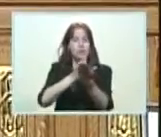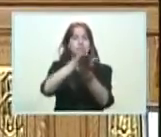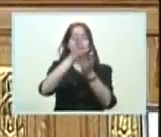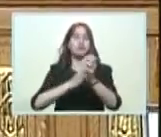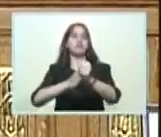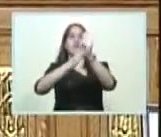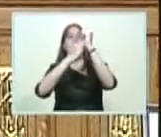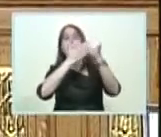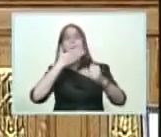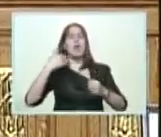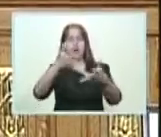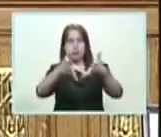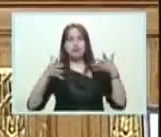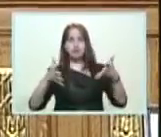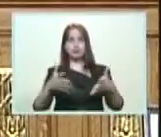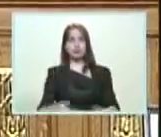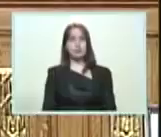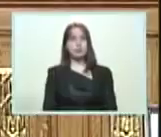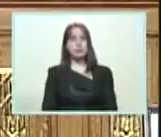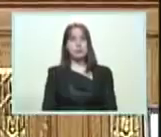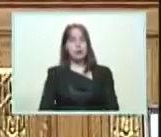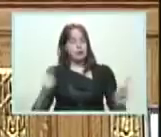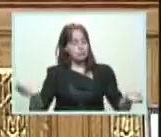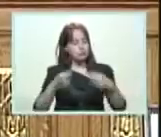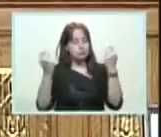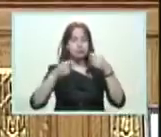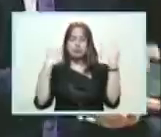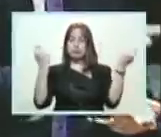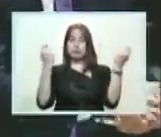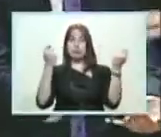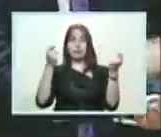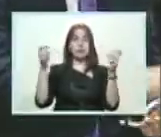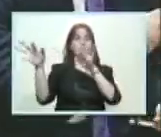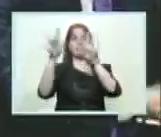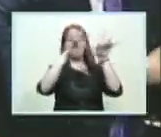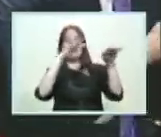hacia nuevas victorias, puede estimularlo, puede atraerlo.